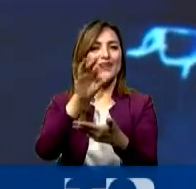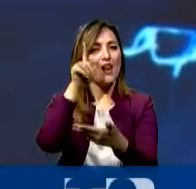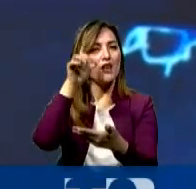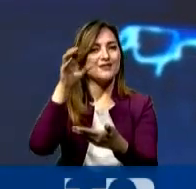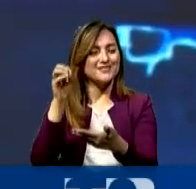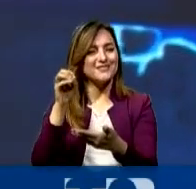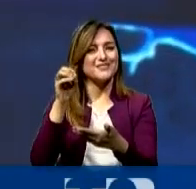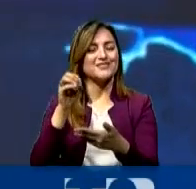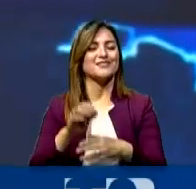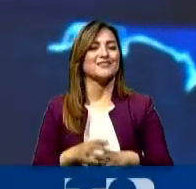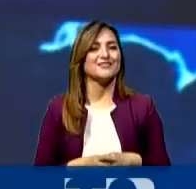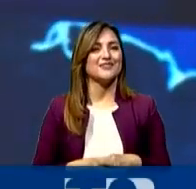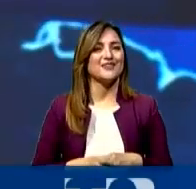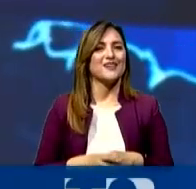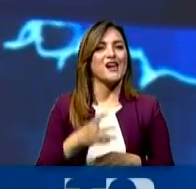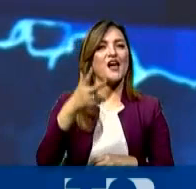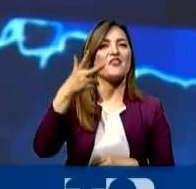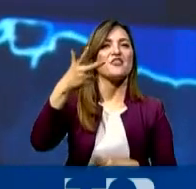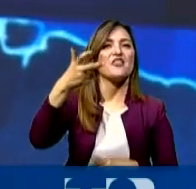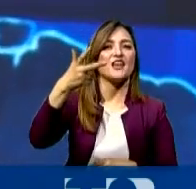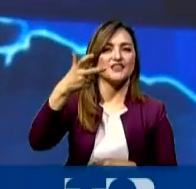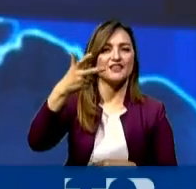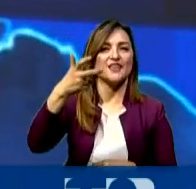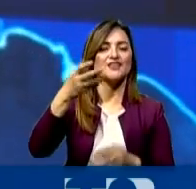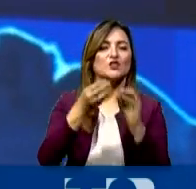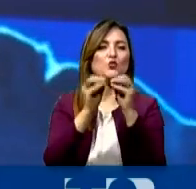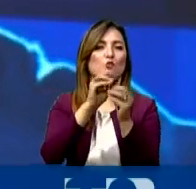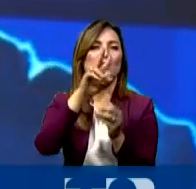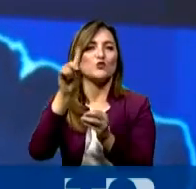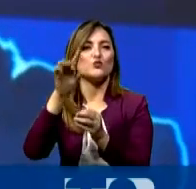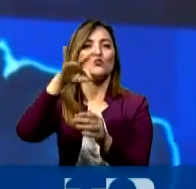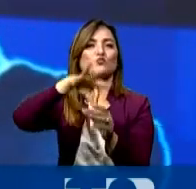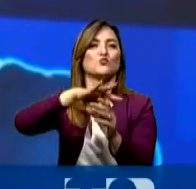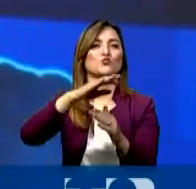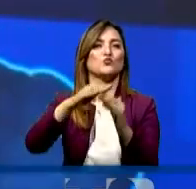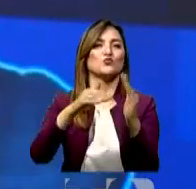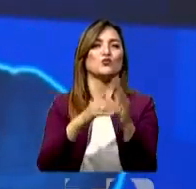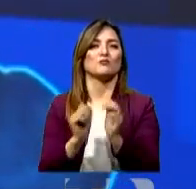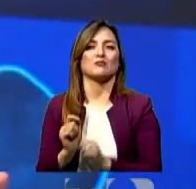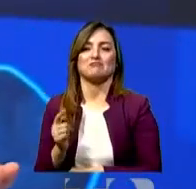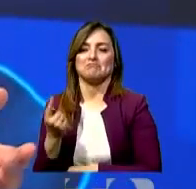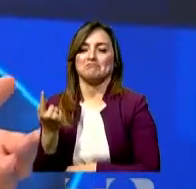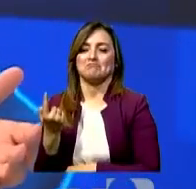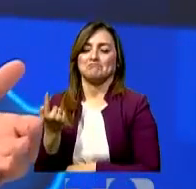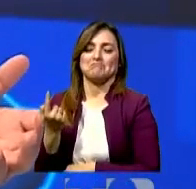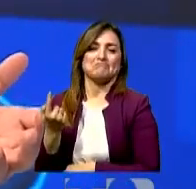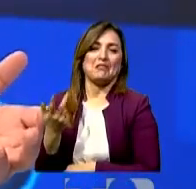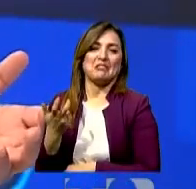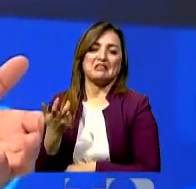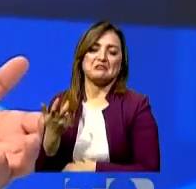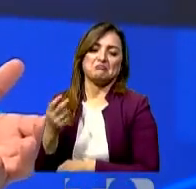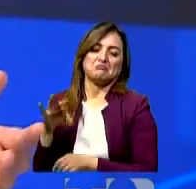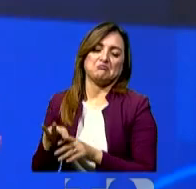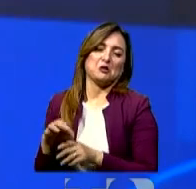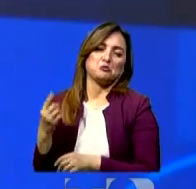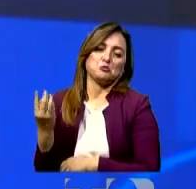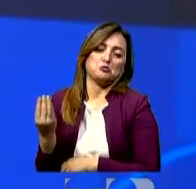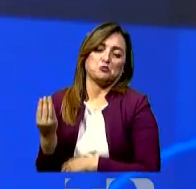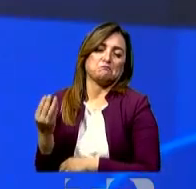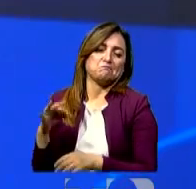asamblea que son los 13 del bloque de creo votaron en contra se quedaron solos no sucede muchísimas veces